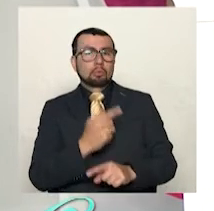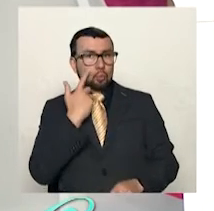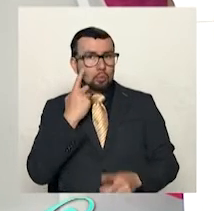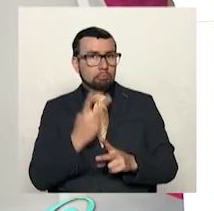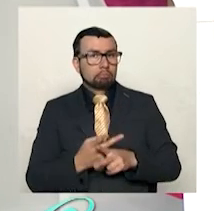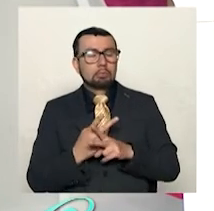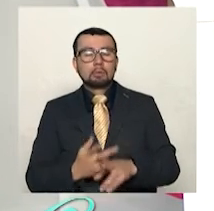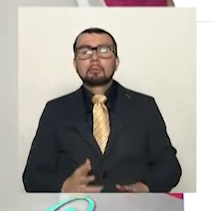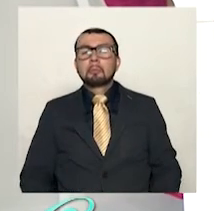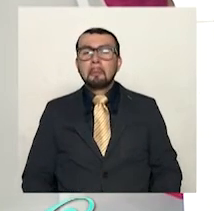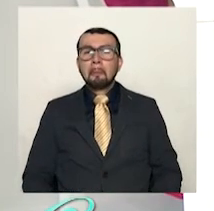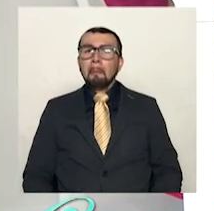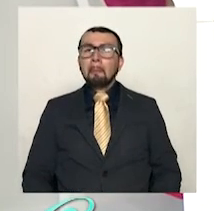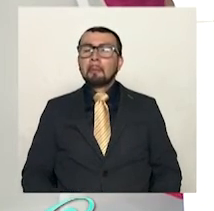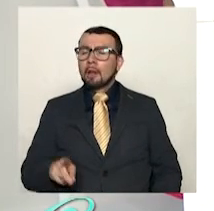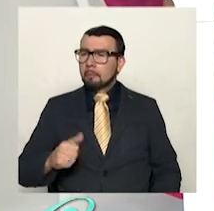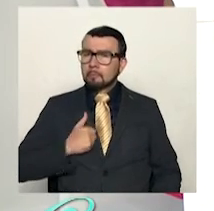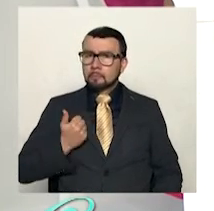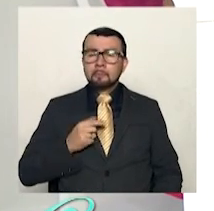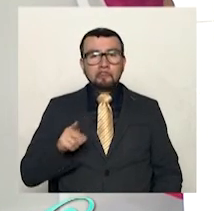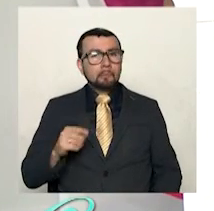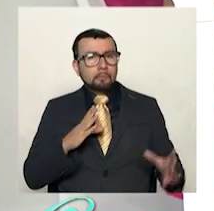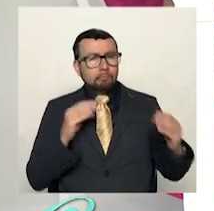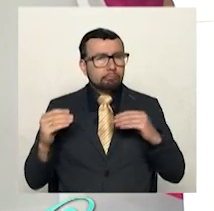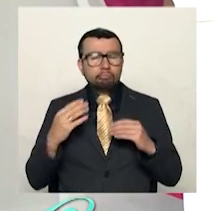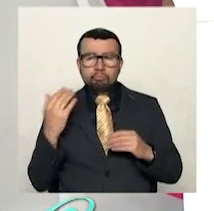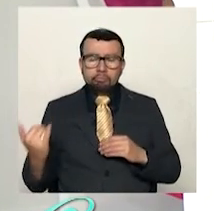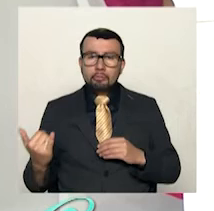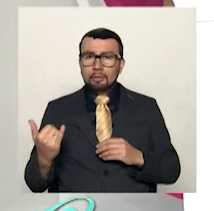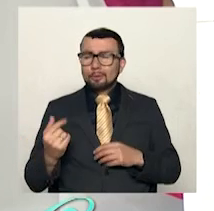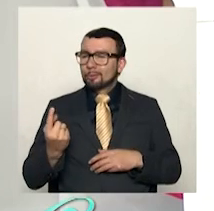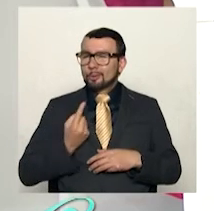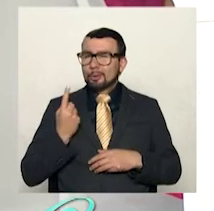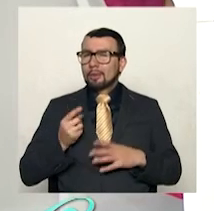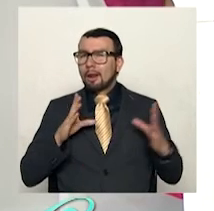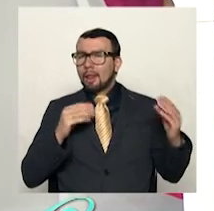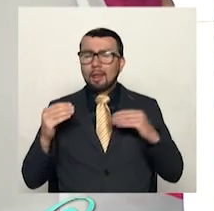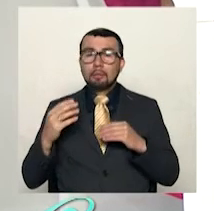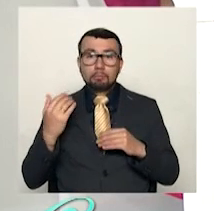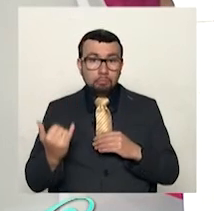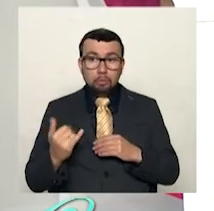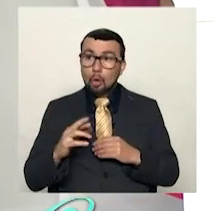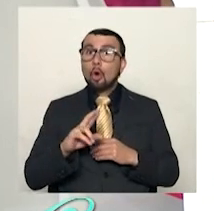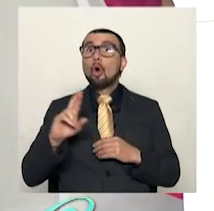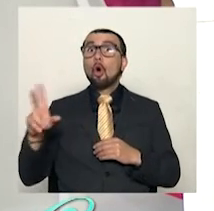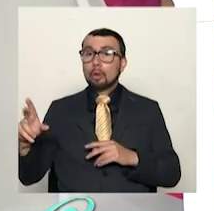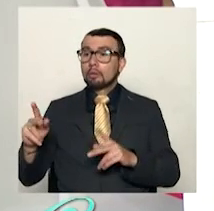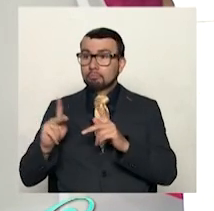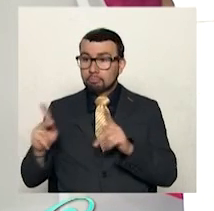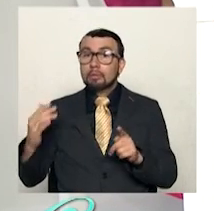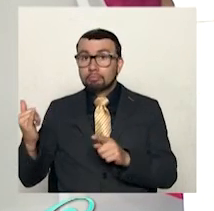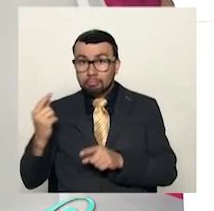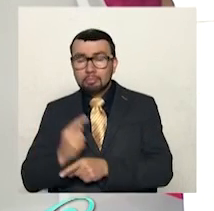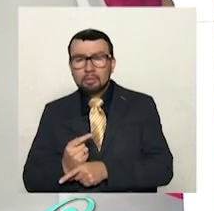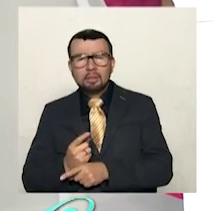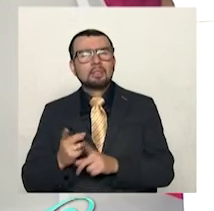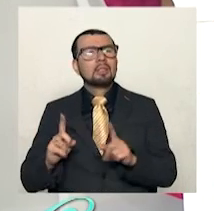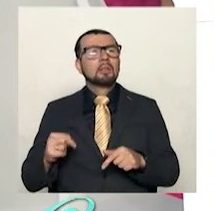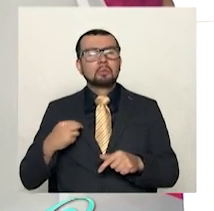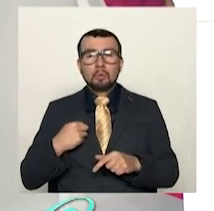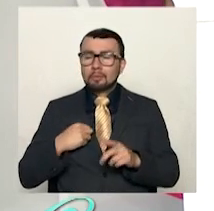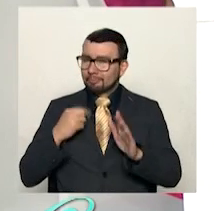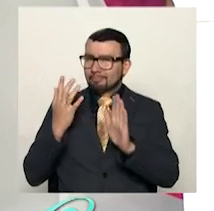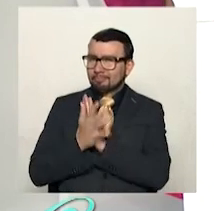yo aprovecho ahorita pues que estamos no solamente hablando pues de las otras gente que formula, sino que también hago